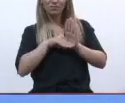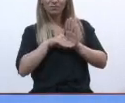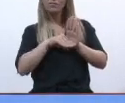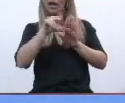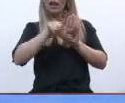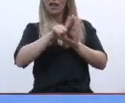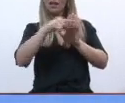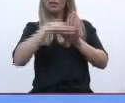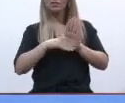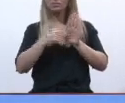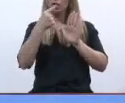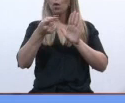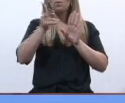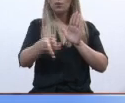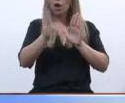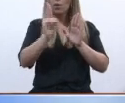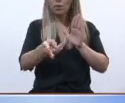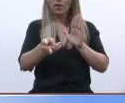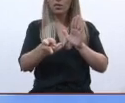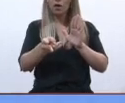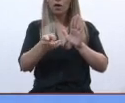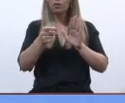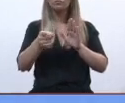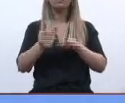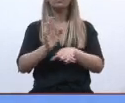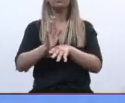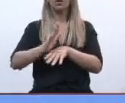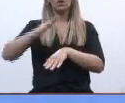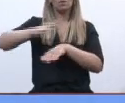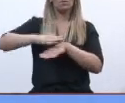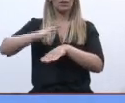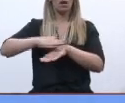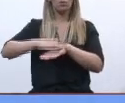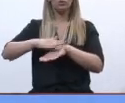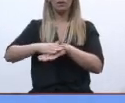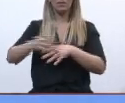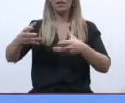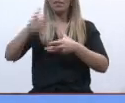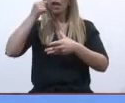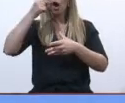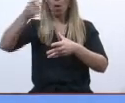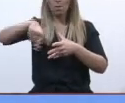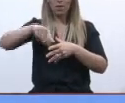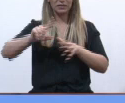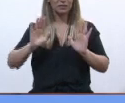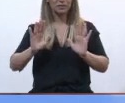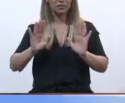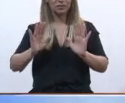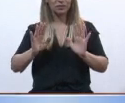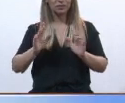impidió y prohibió el ejercicio de la patria potestad abusiva que ejercían los hombres? Y empezó a